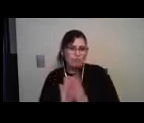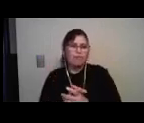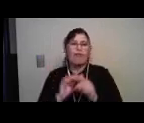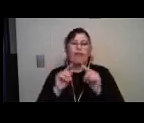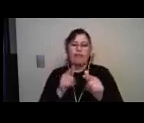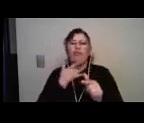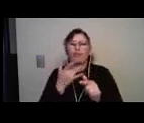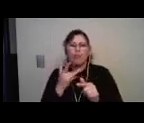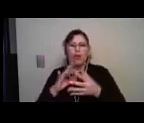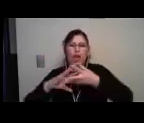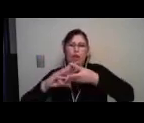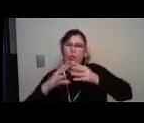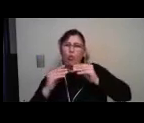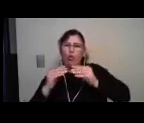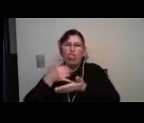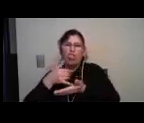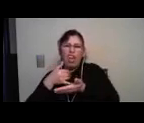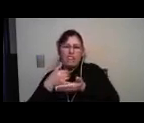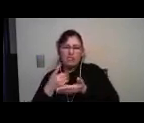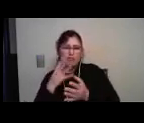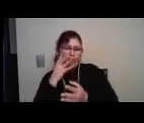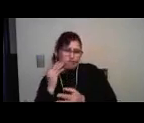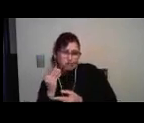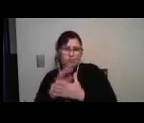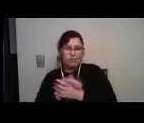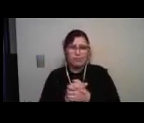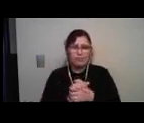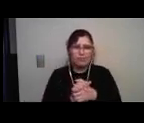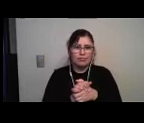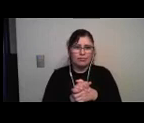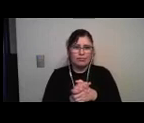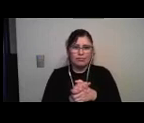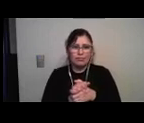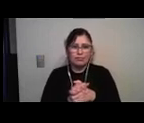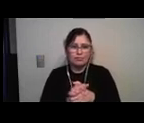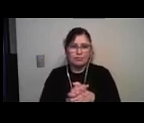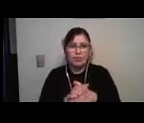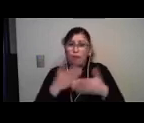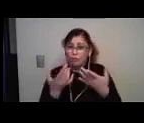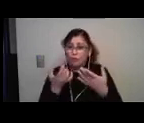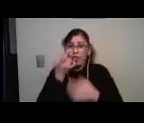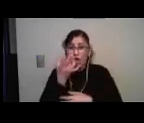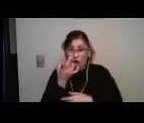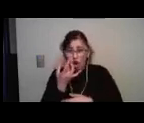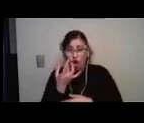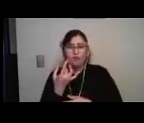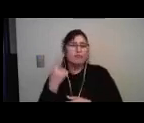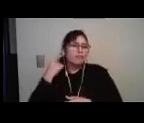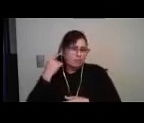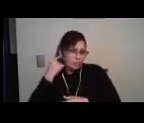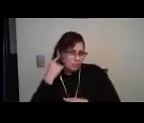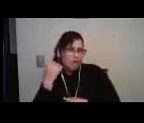debilidad muscular aparente de las personas en la cara. Dolor facial, dolor en el oído con